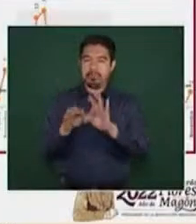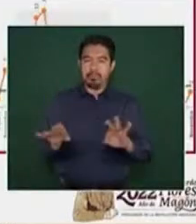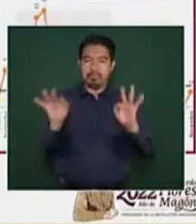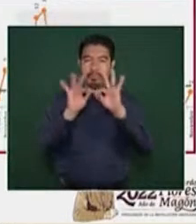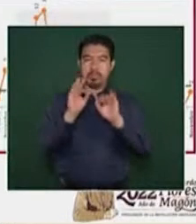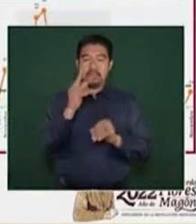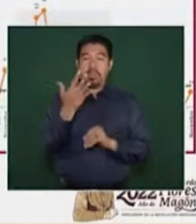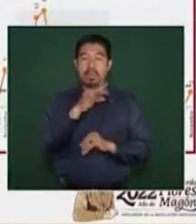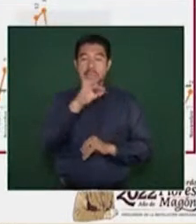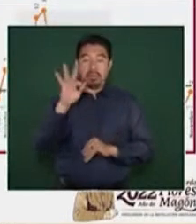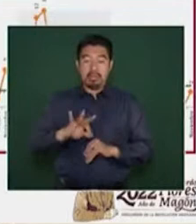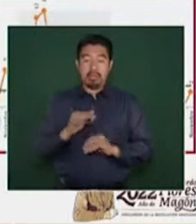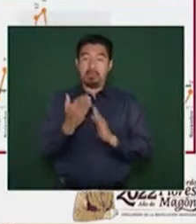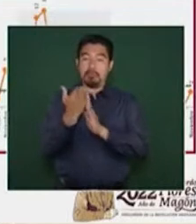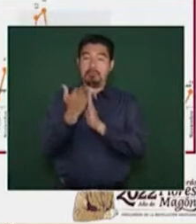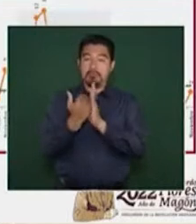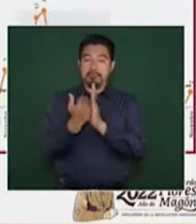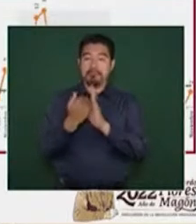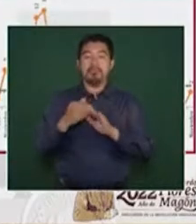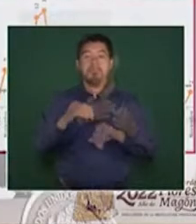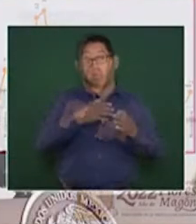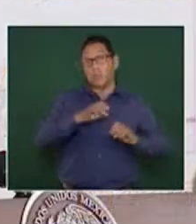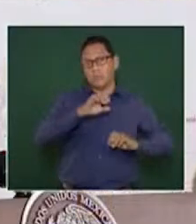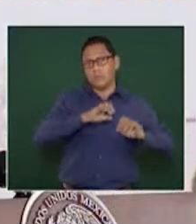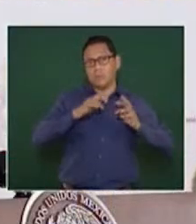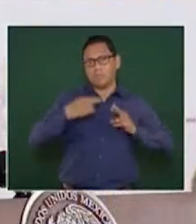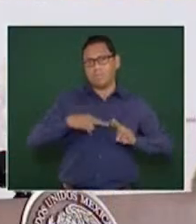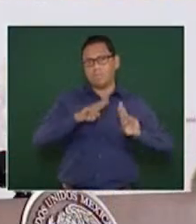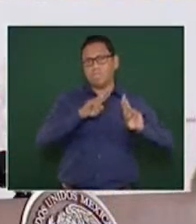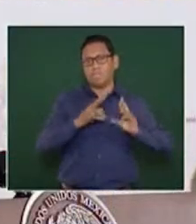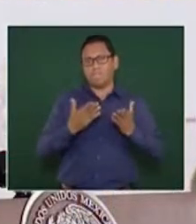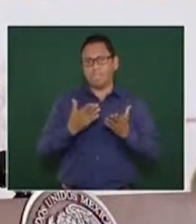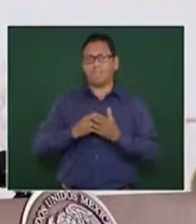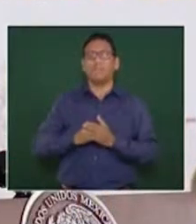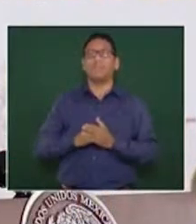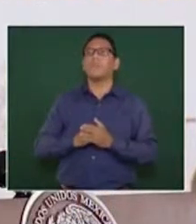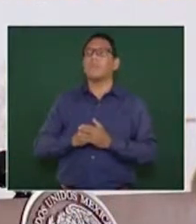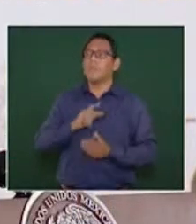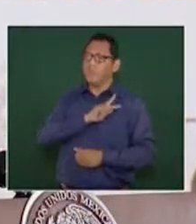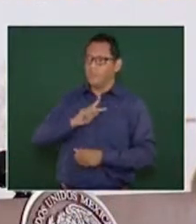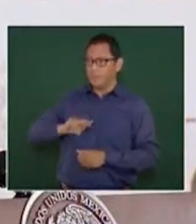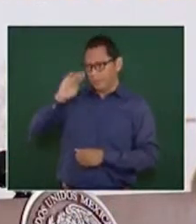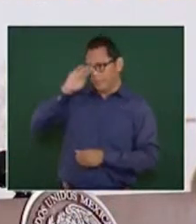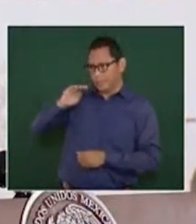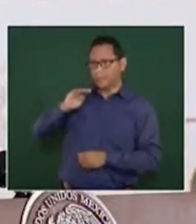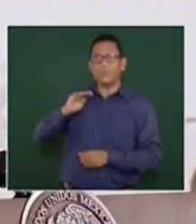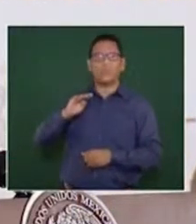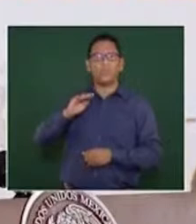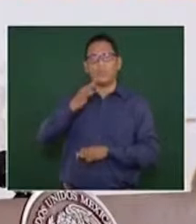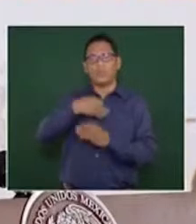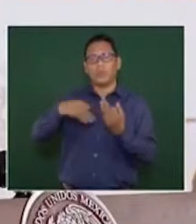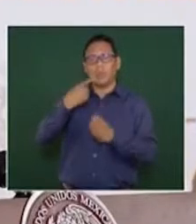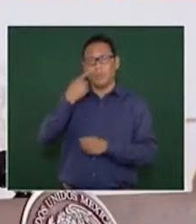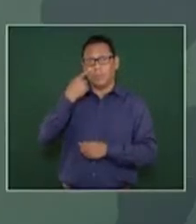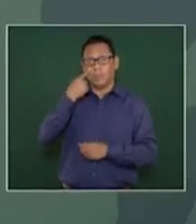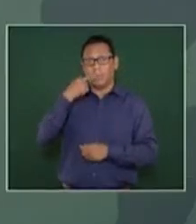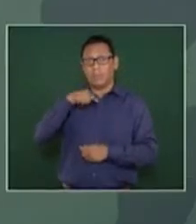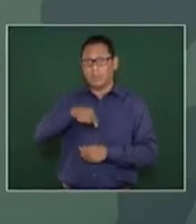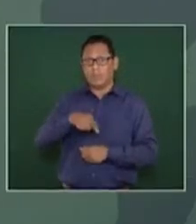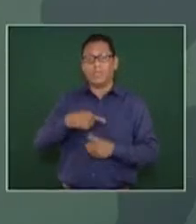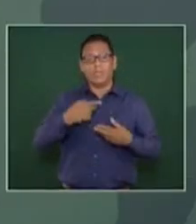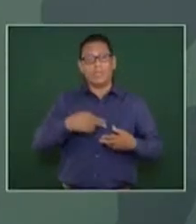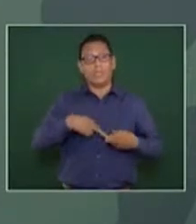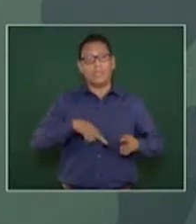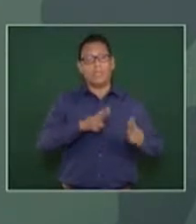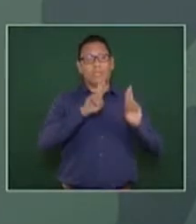el mensaje para el presidente Castillo y para todos los ciudadanos del Perú. Es